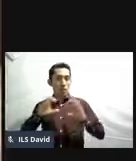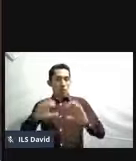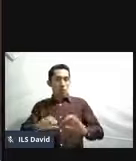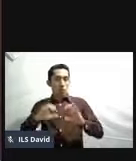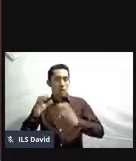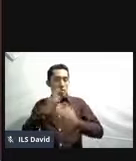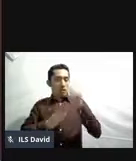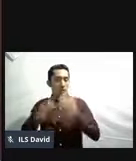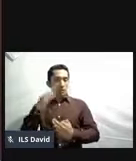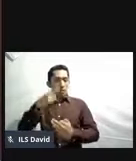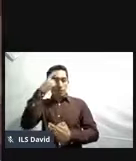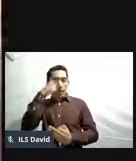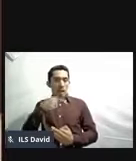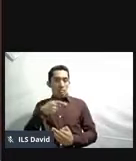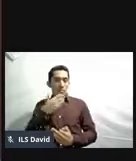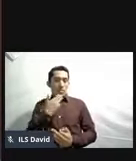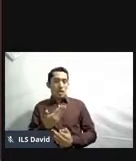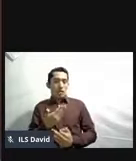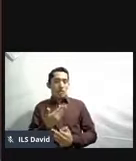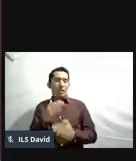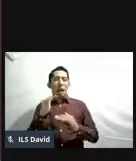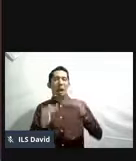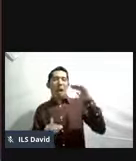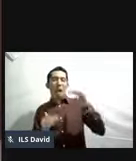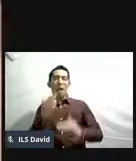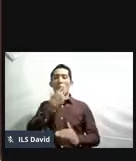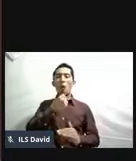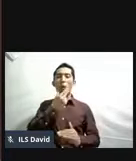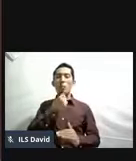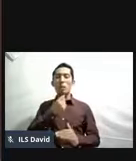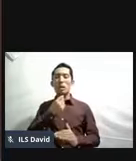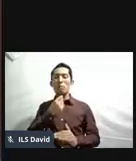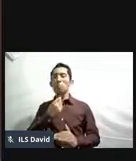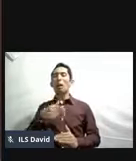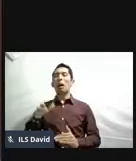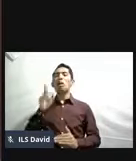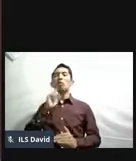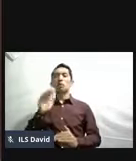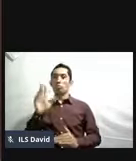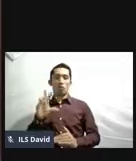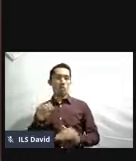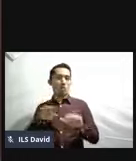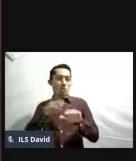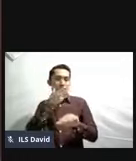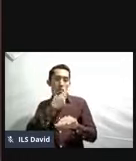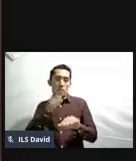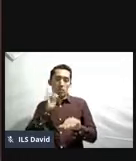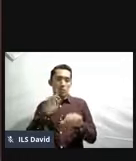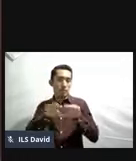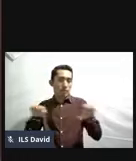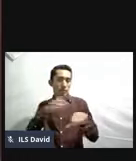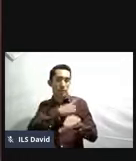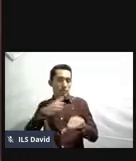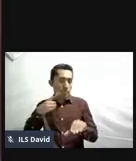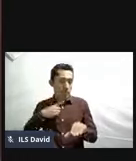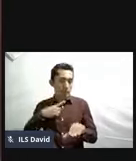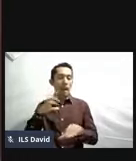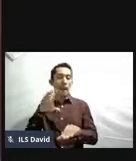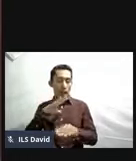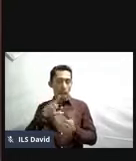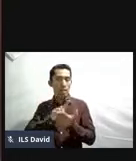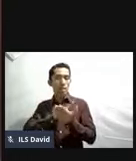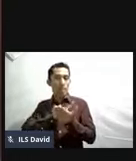mismos, primero, como una prioridad. Nosotros tenemos el derecho y